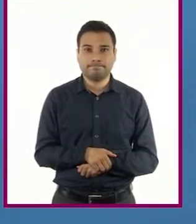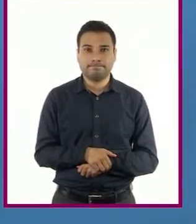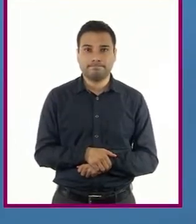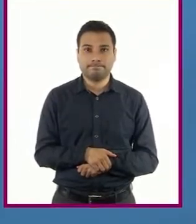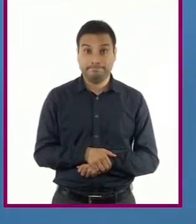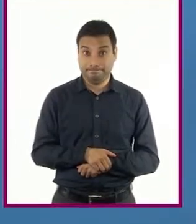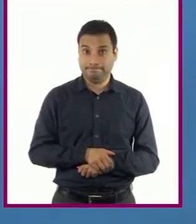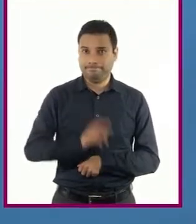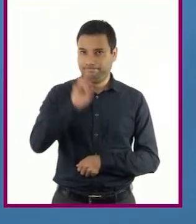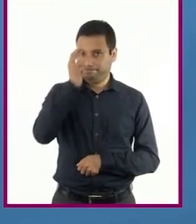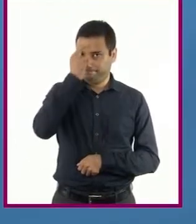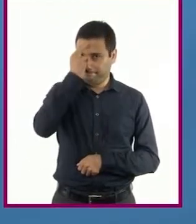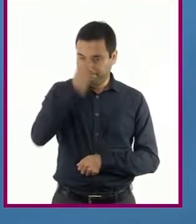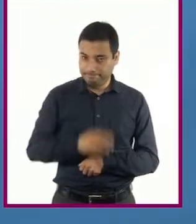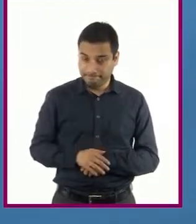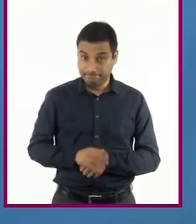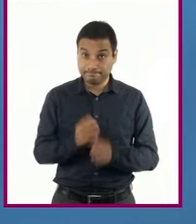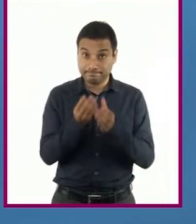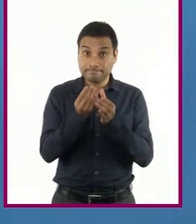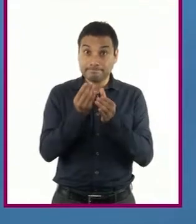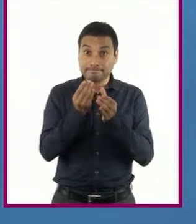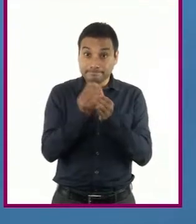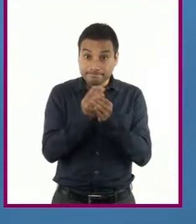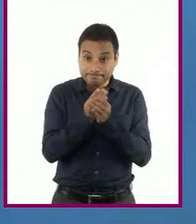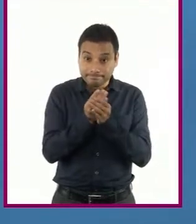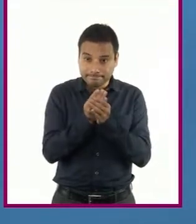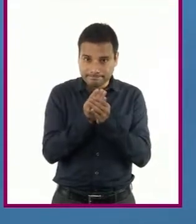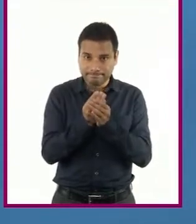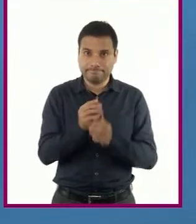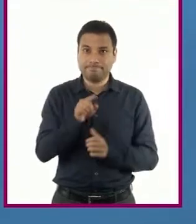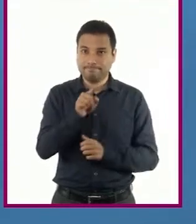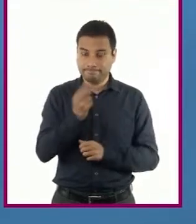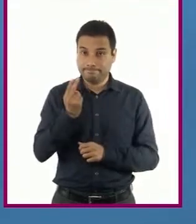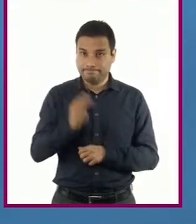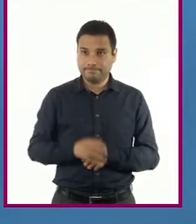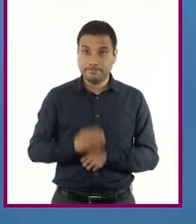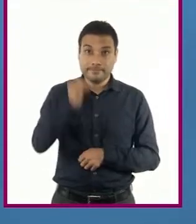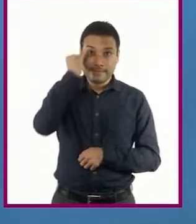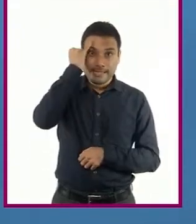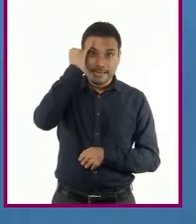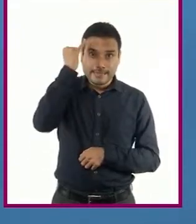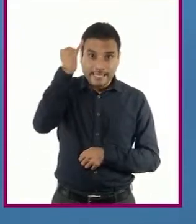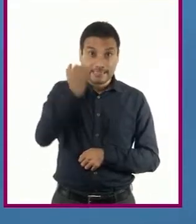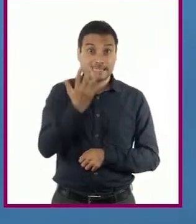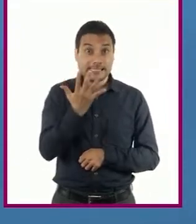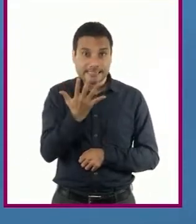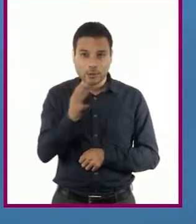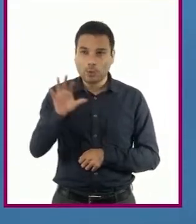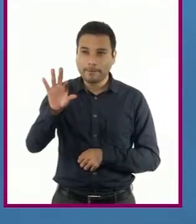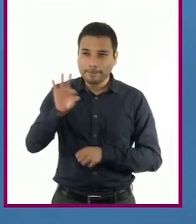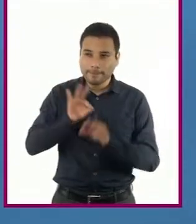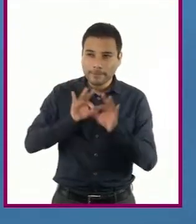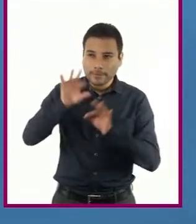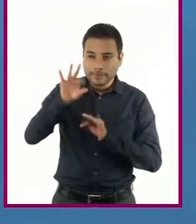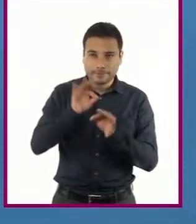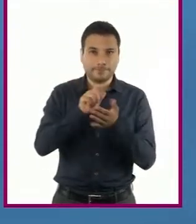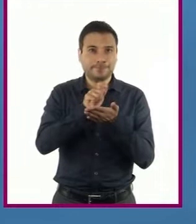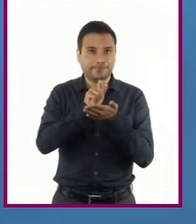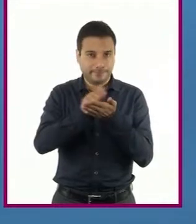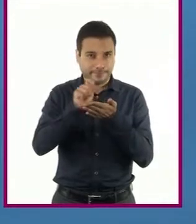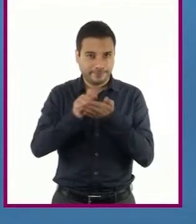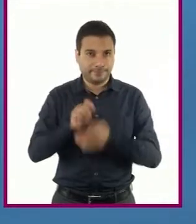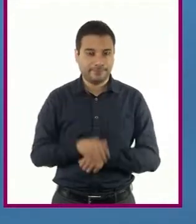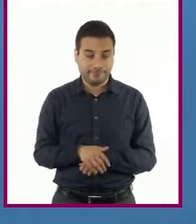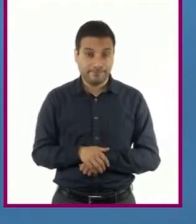que, a lo largo de la sesión, deberán anotar por lo menos 5 ideas generales sobre el tema, así como todo lo que